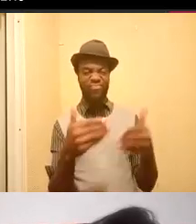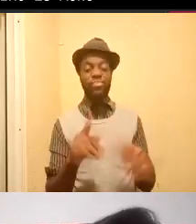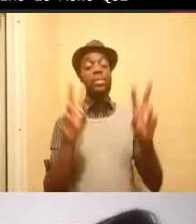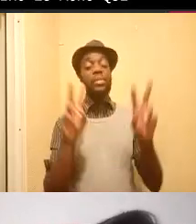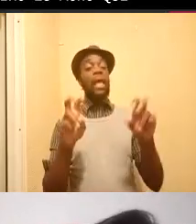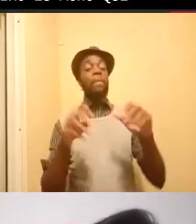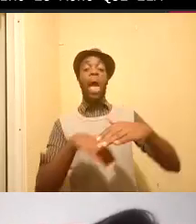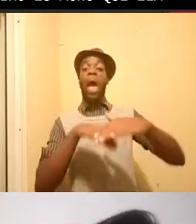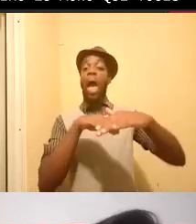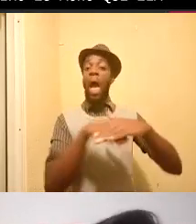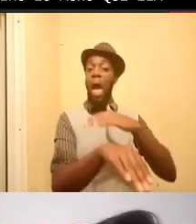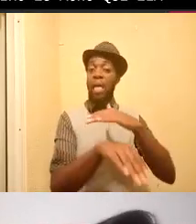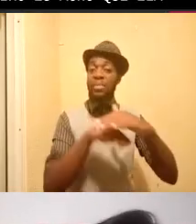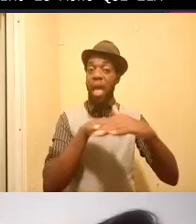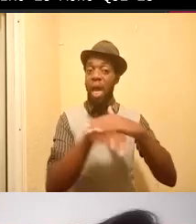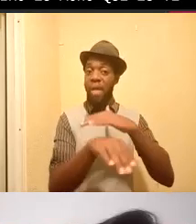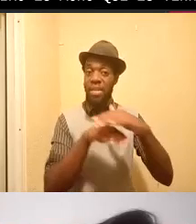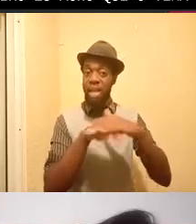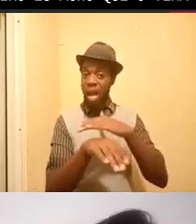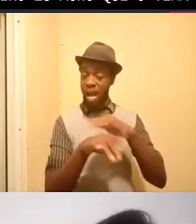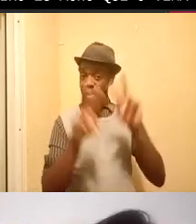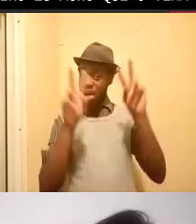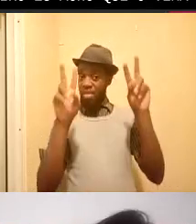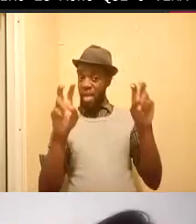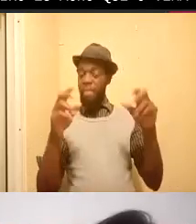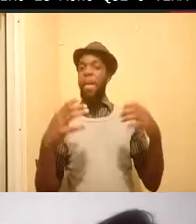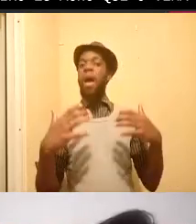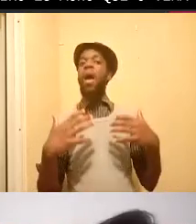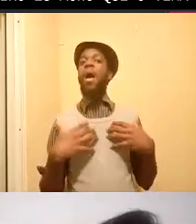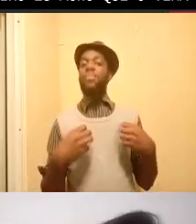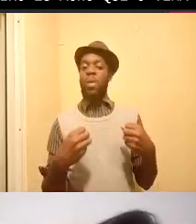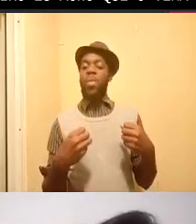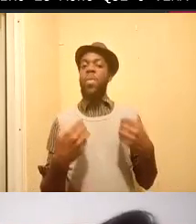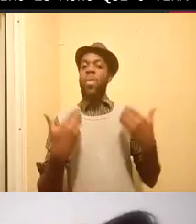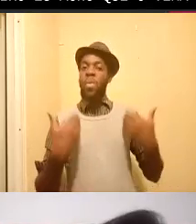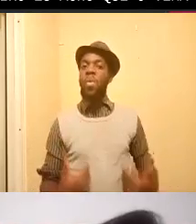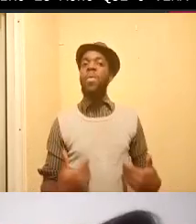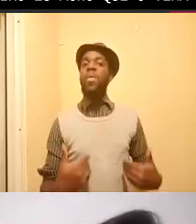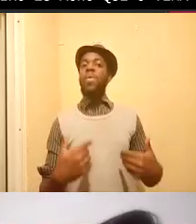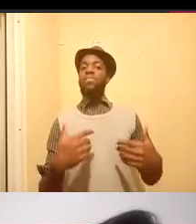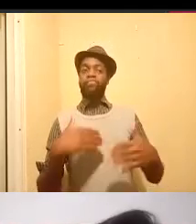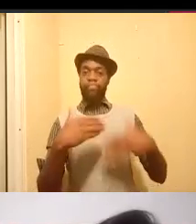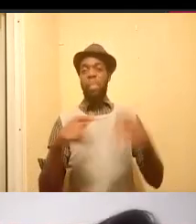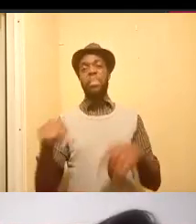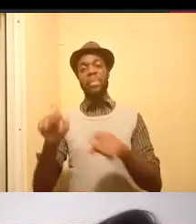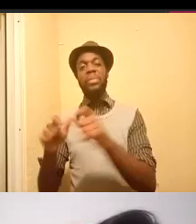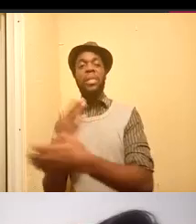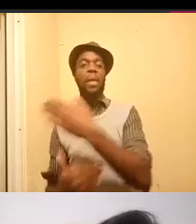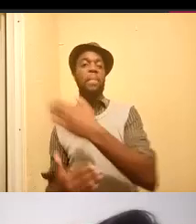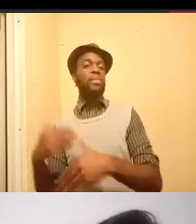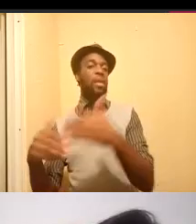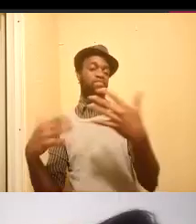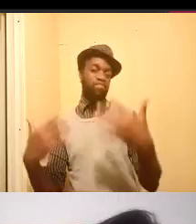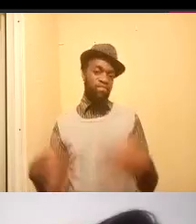el tema de la sexualidad, especialmente para las personas con discapacidad visual, se complica mucho más, especialmente en mi país, en Ecuador,